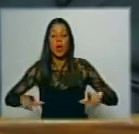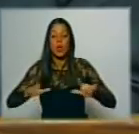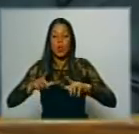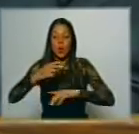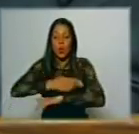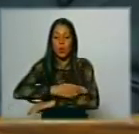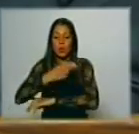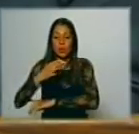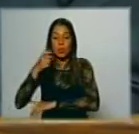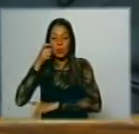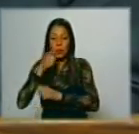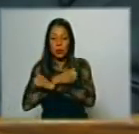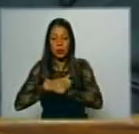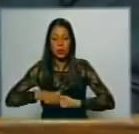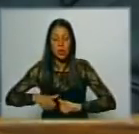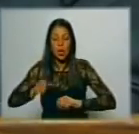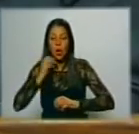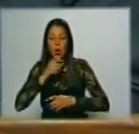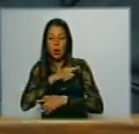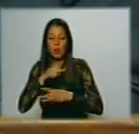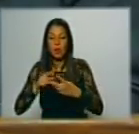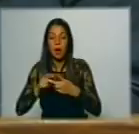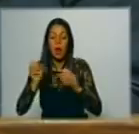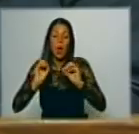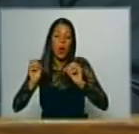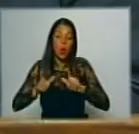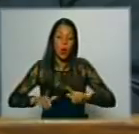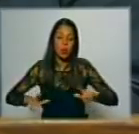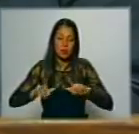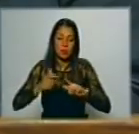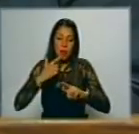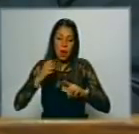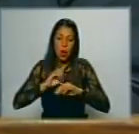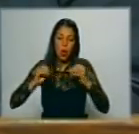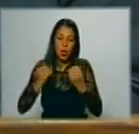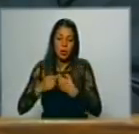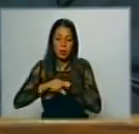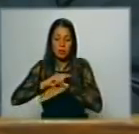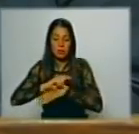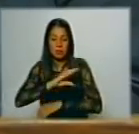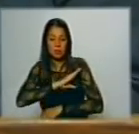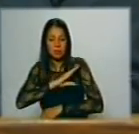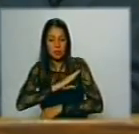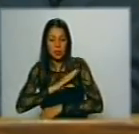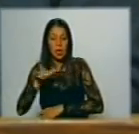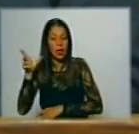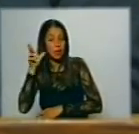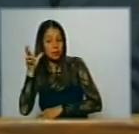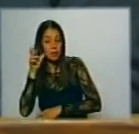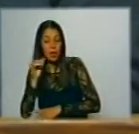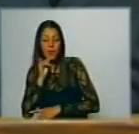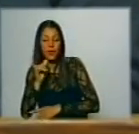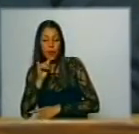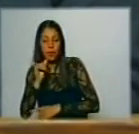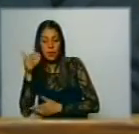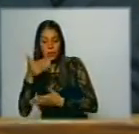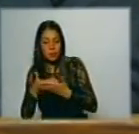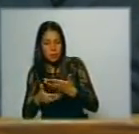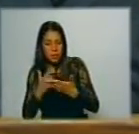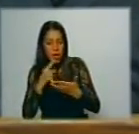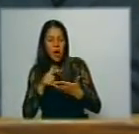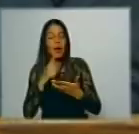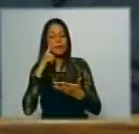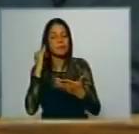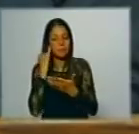aduanales de terceros, de entes u órganos, la información que estime necesaria a los efectos de